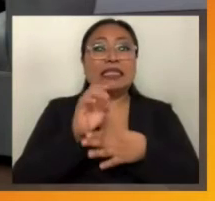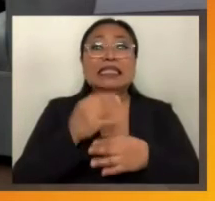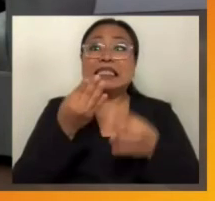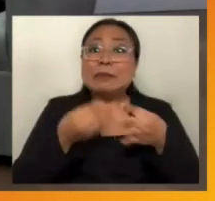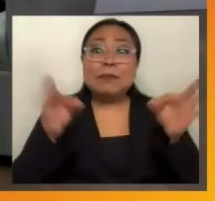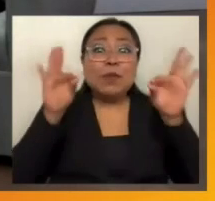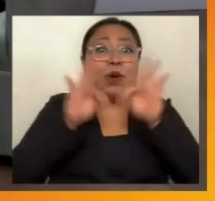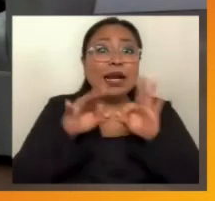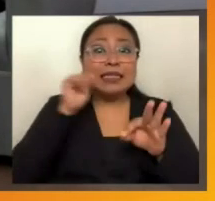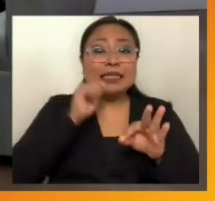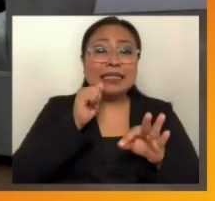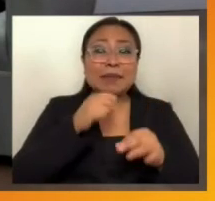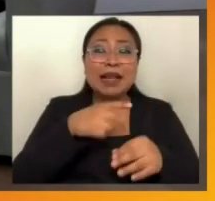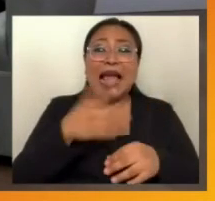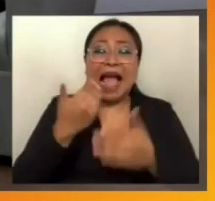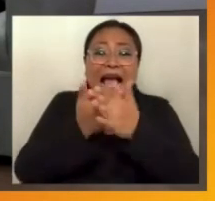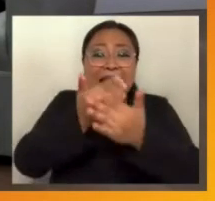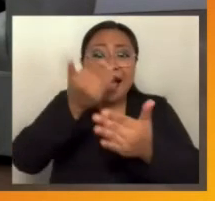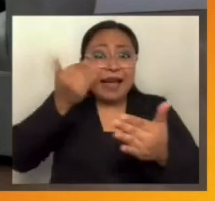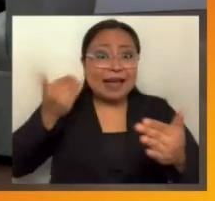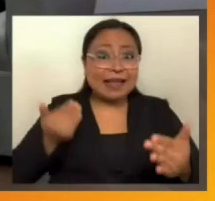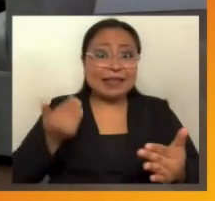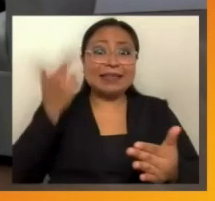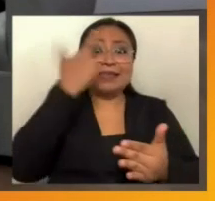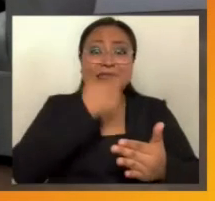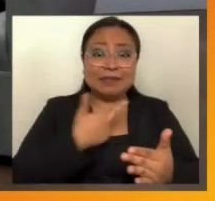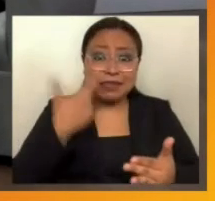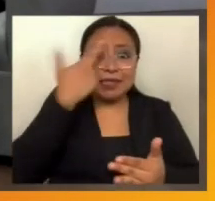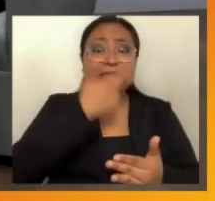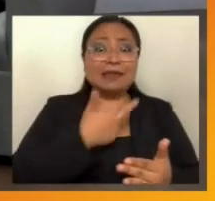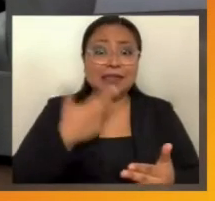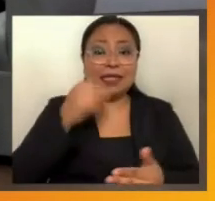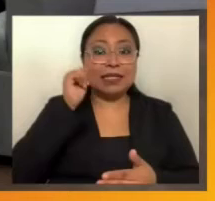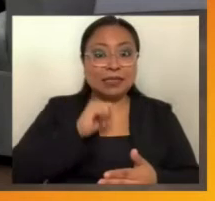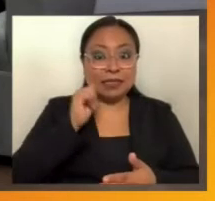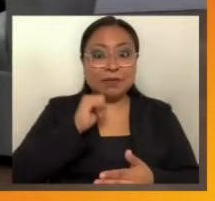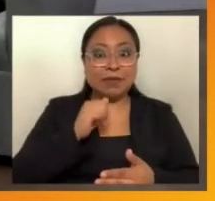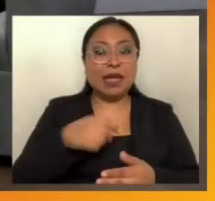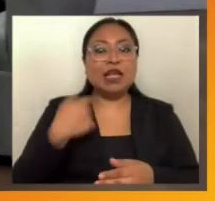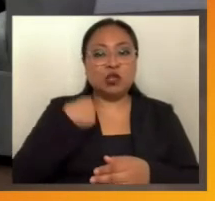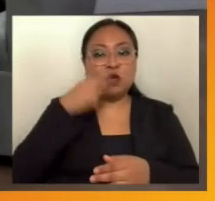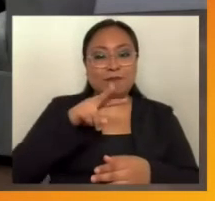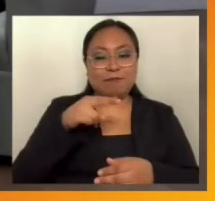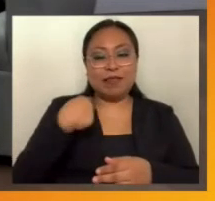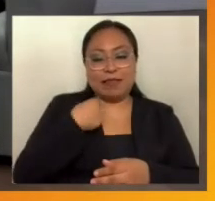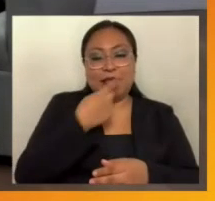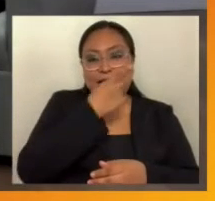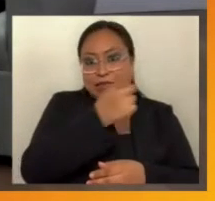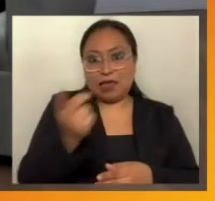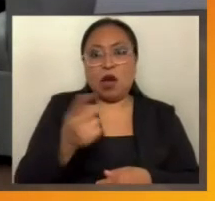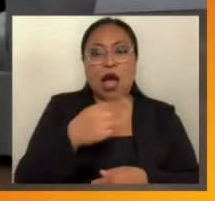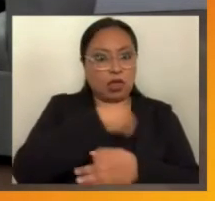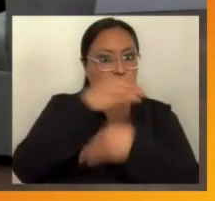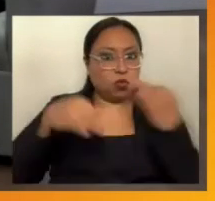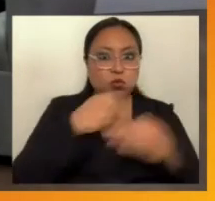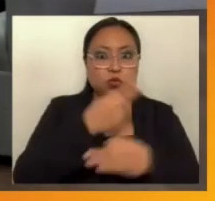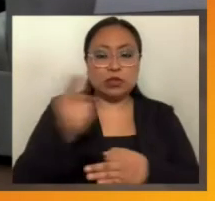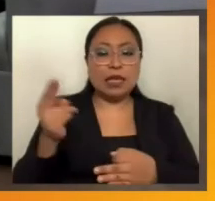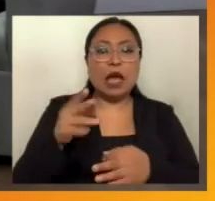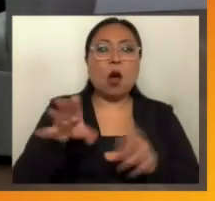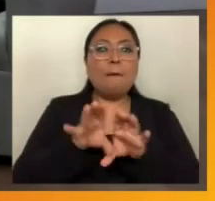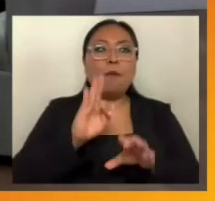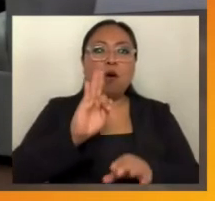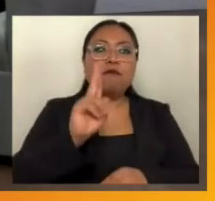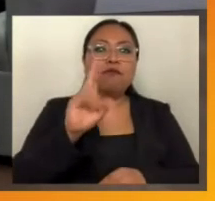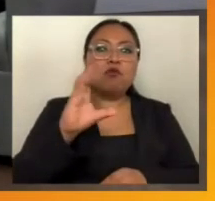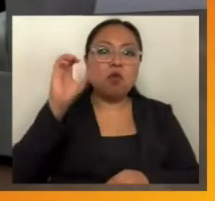un tratamiento a tiempo, y pues invitar a toda la gente aquí a FUCAM, que yo en lo personal me atrevo a decir que se portaron